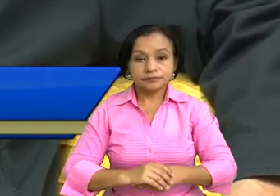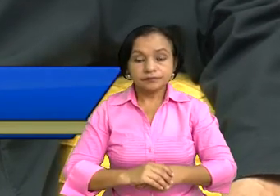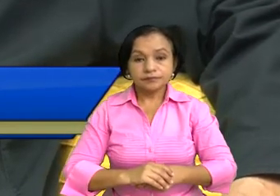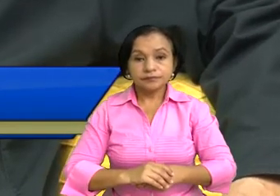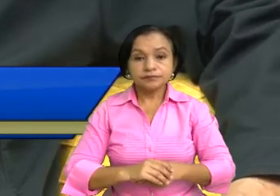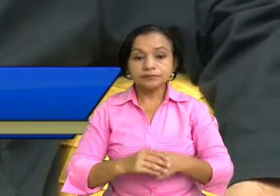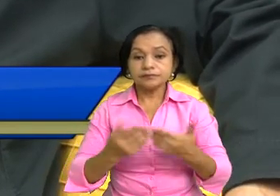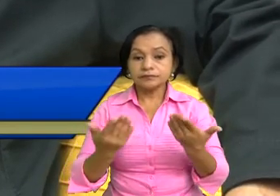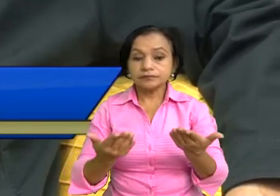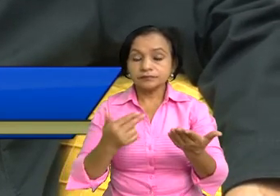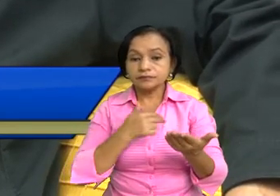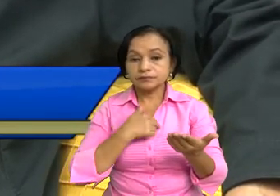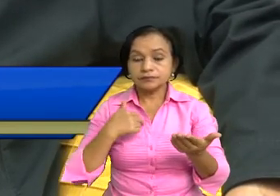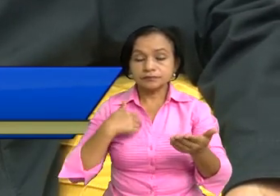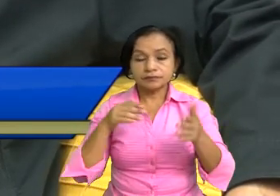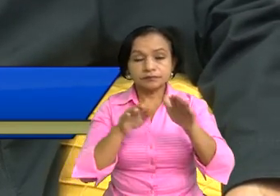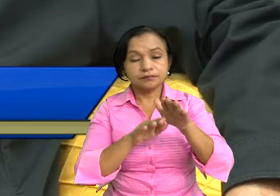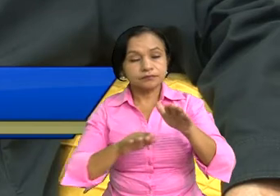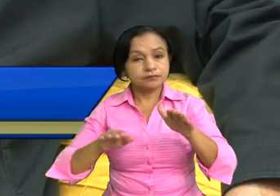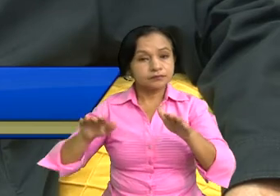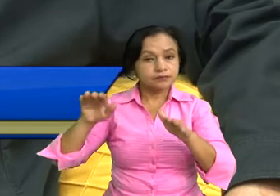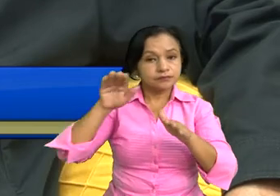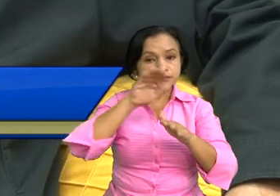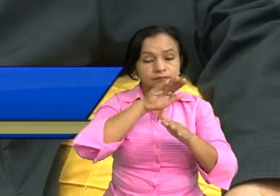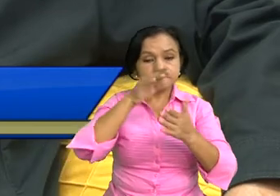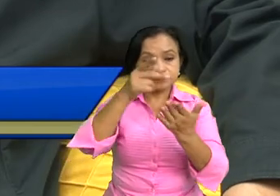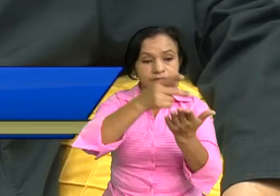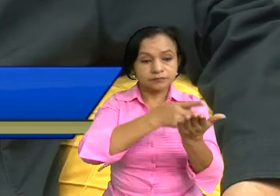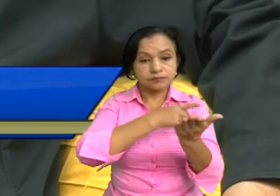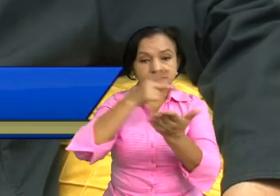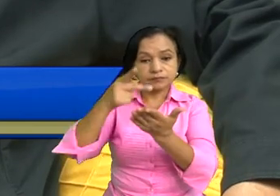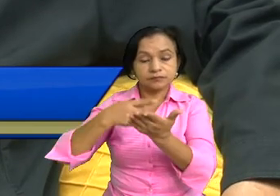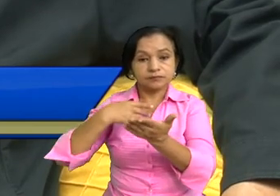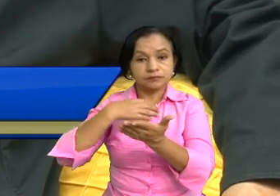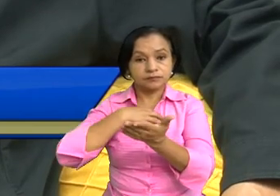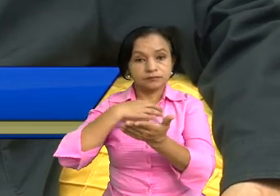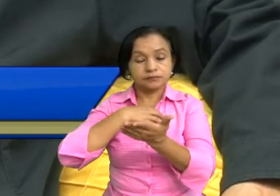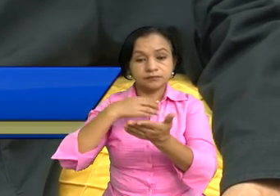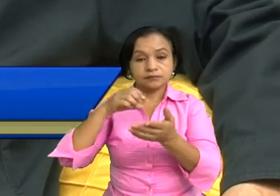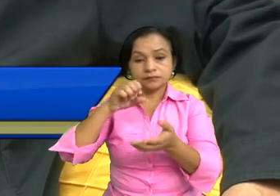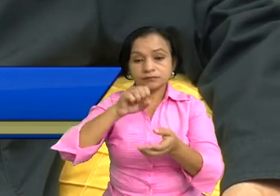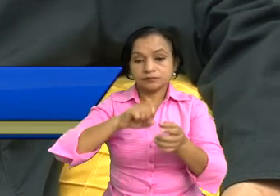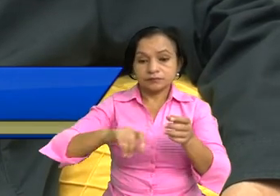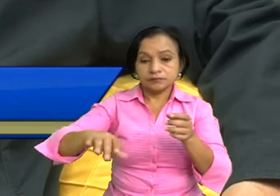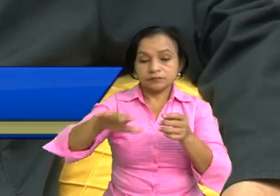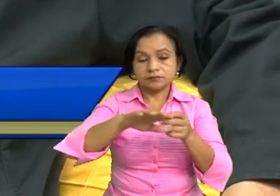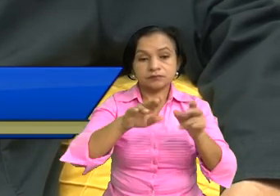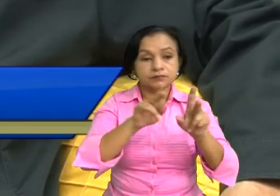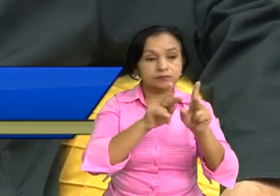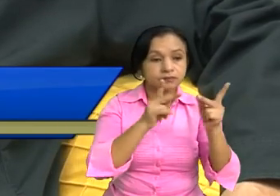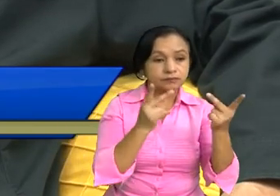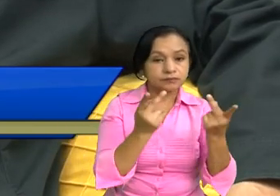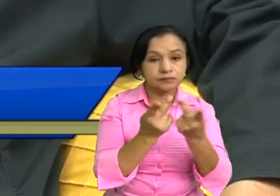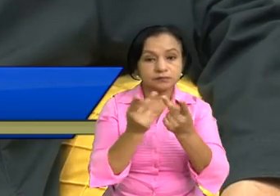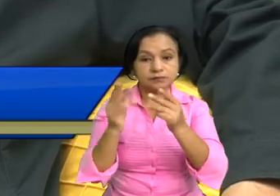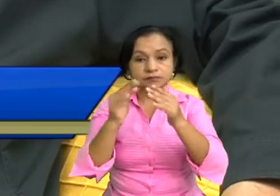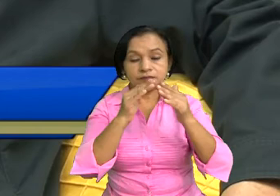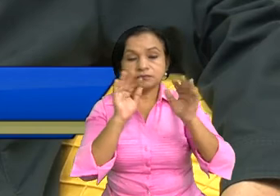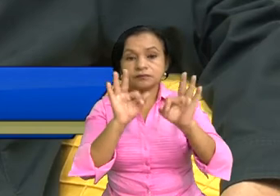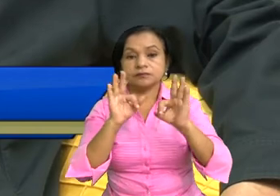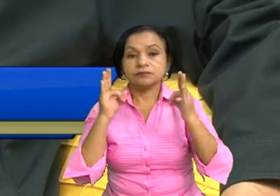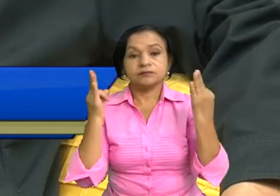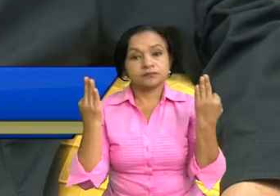para acercar nuestros proyectos sociales de todo tipo a las poblaciones, a las comunidades, a las